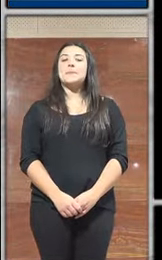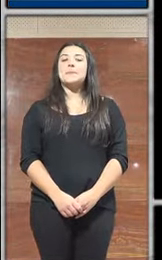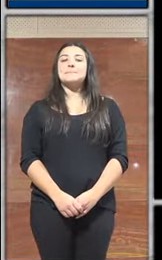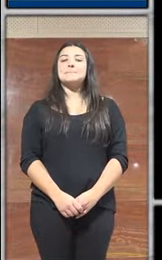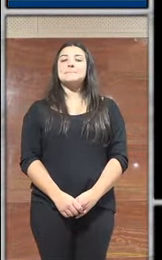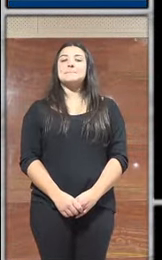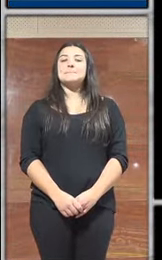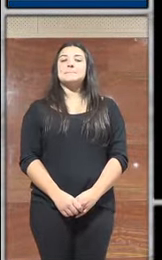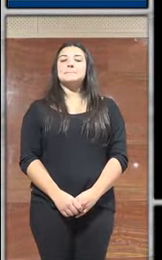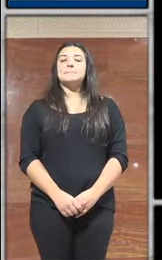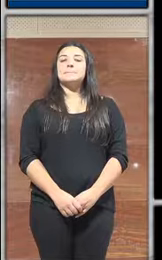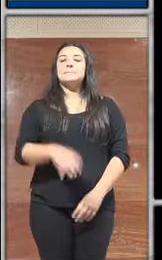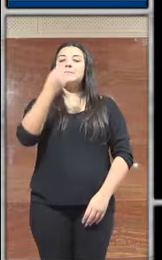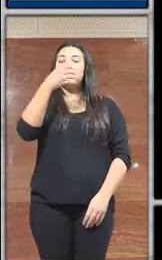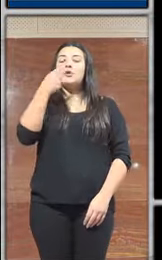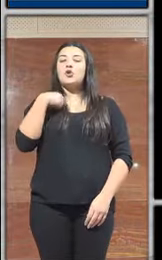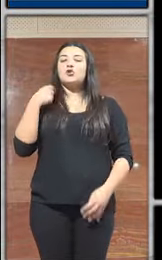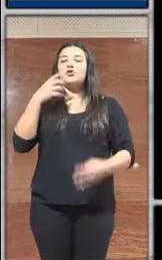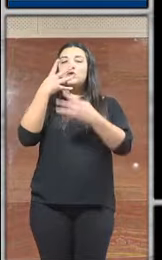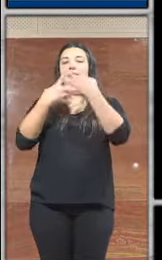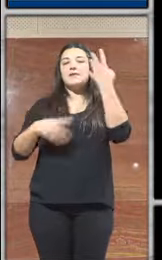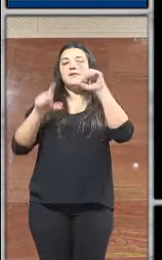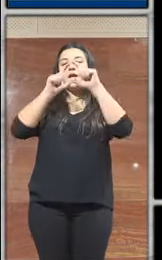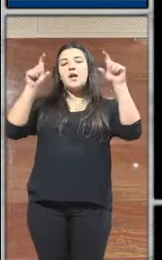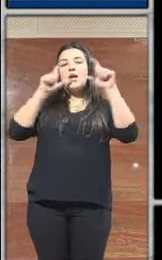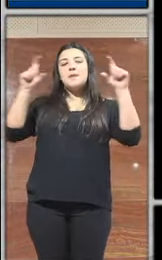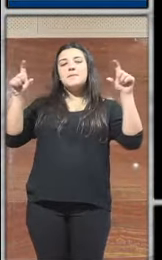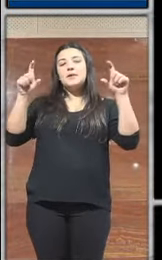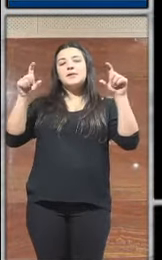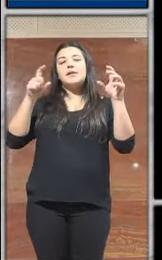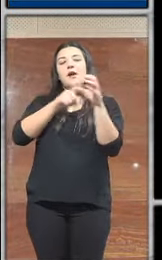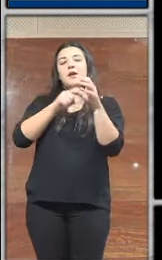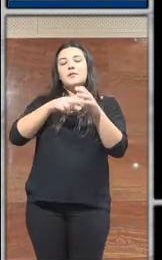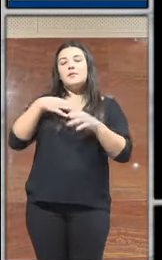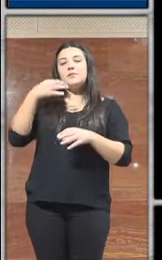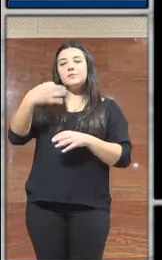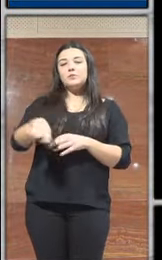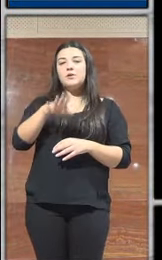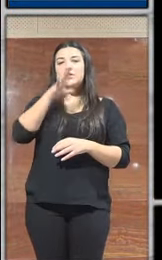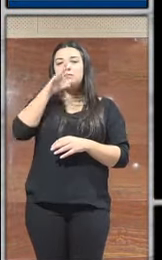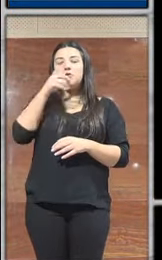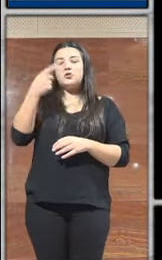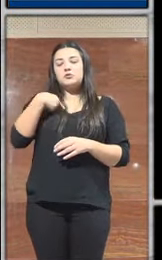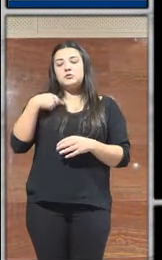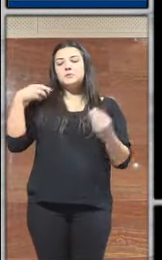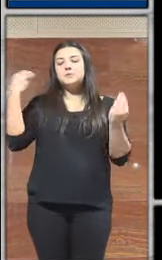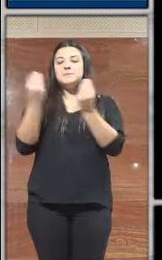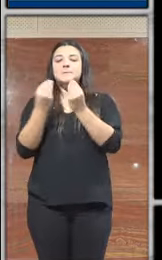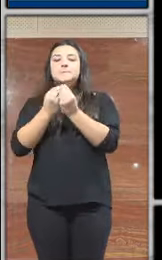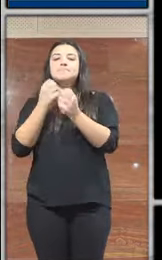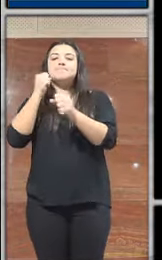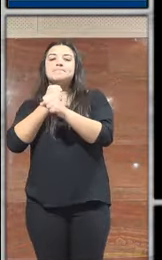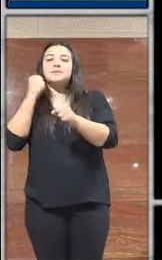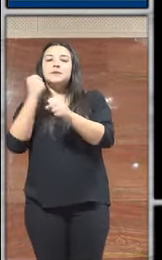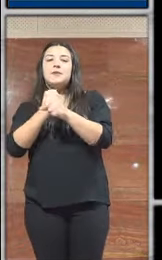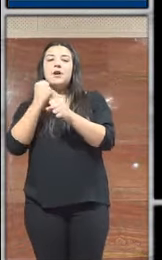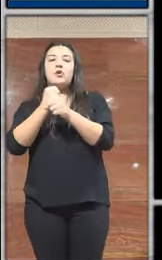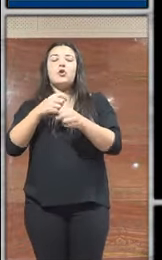bueno yo quisiera aportar también esta lista de posibles colaboradores nuestros porque tenemos experiencia de trabajo con ellos al Instituto Valenciano de Biomecánica